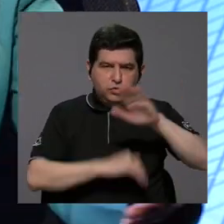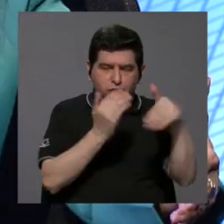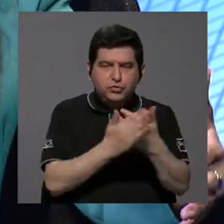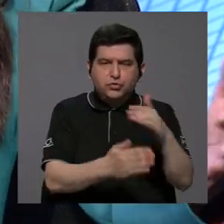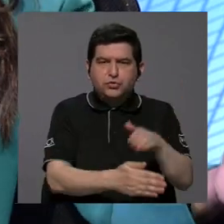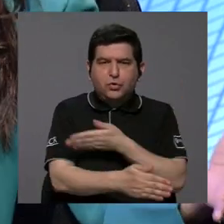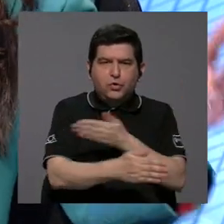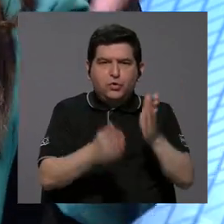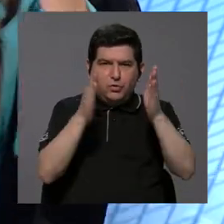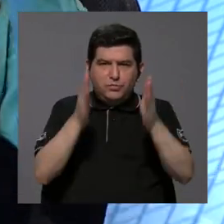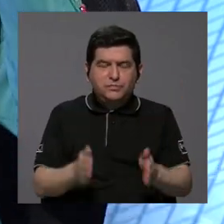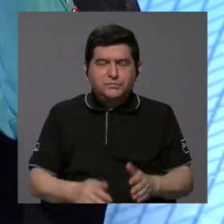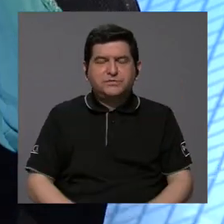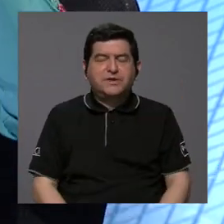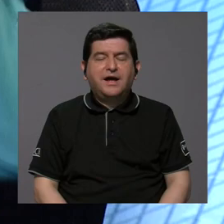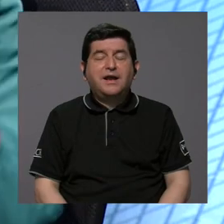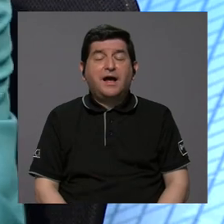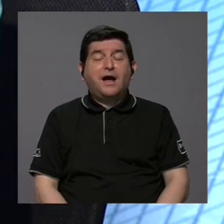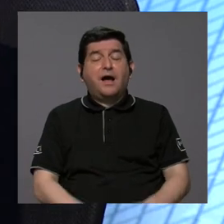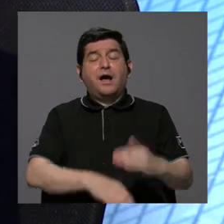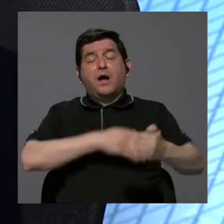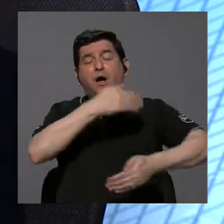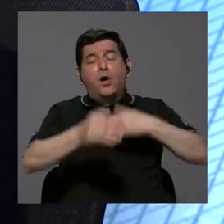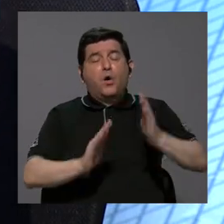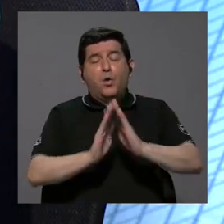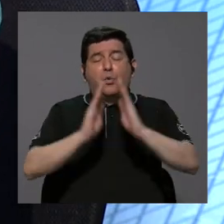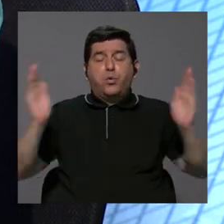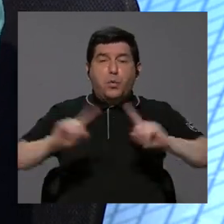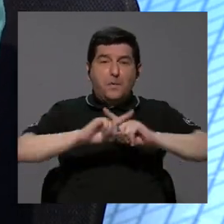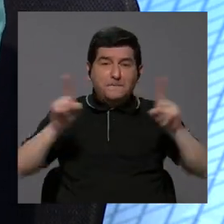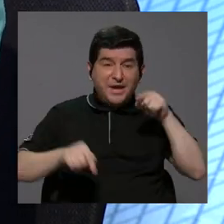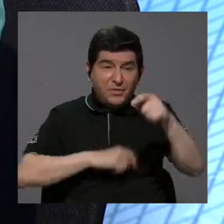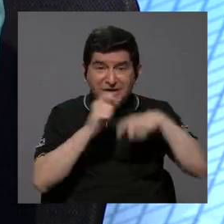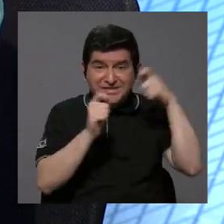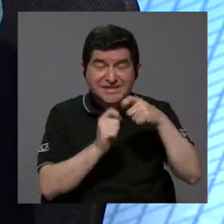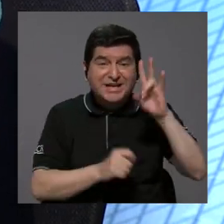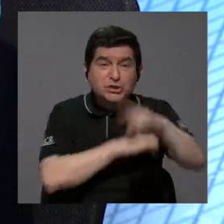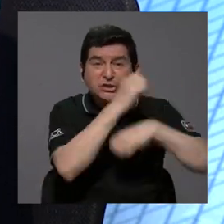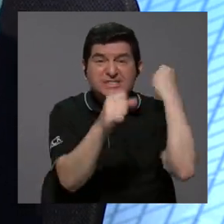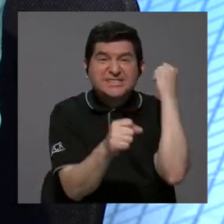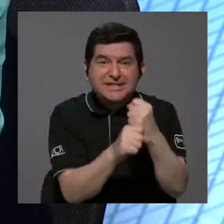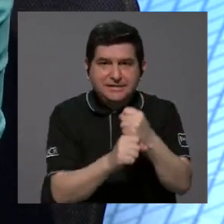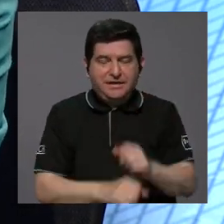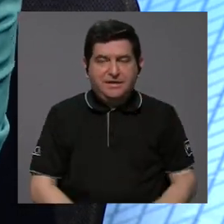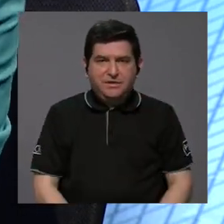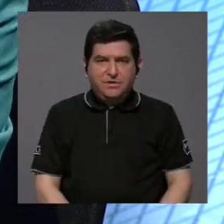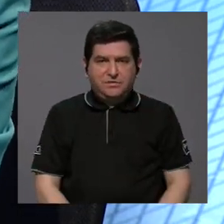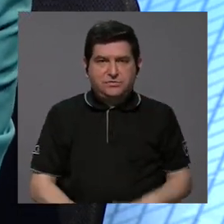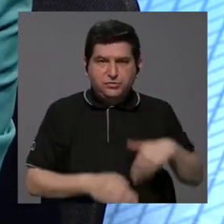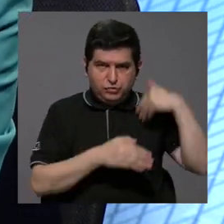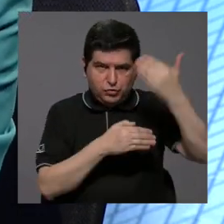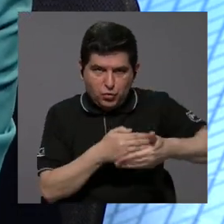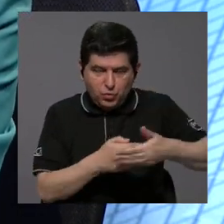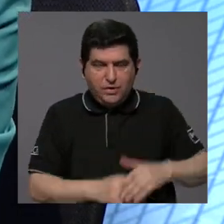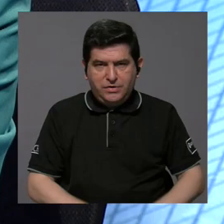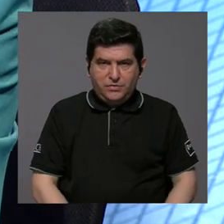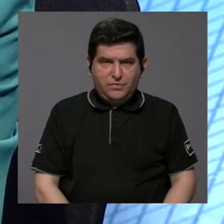los musicales tienen un proceso muy largo de creación Pero es en específico duró siete años y luego